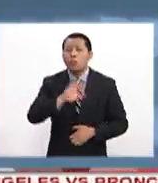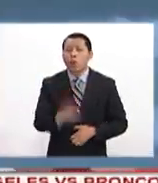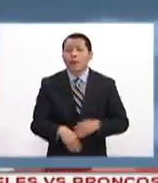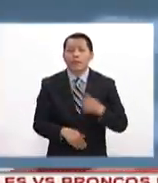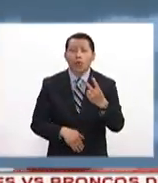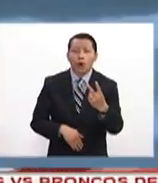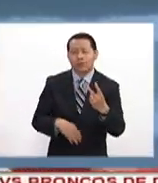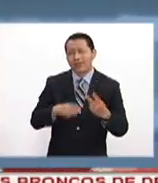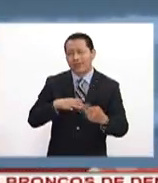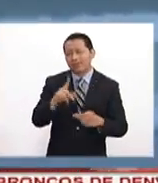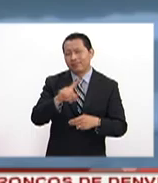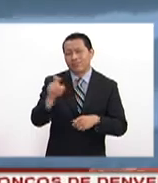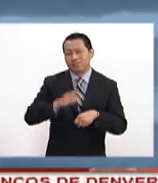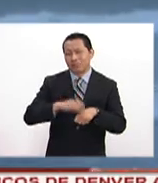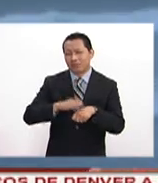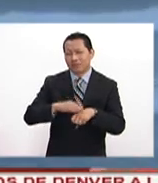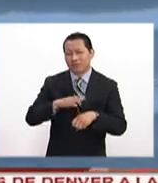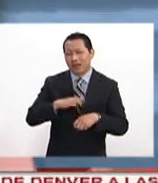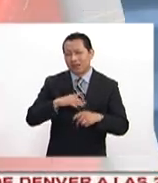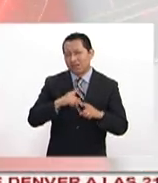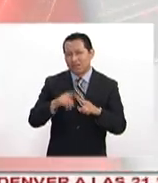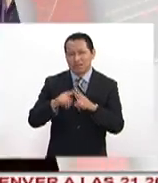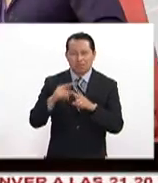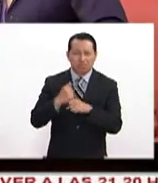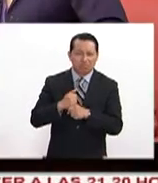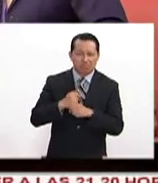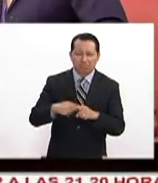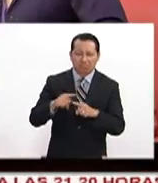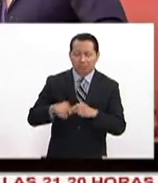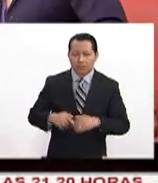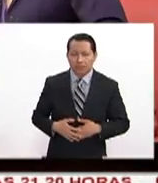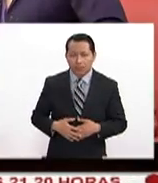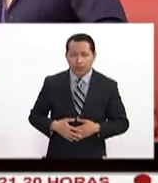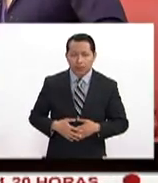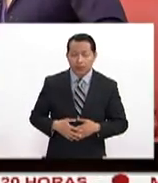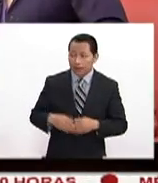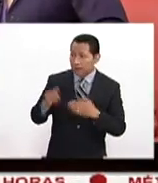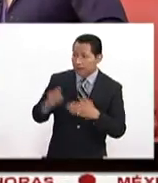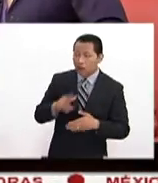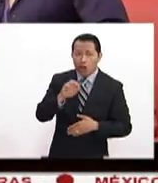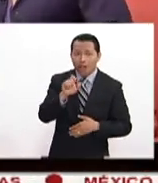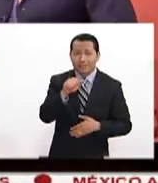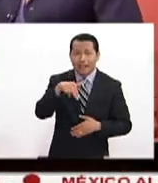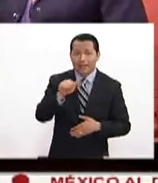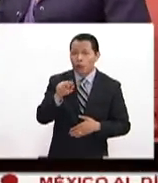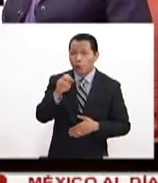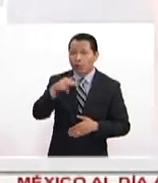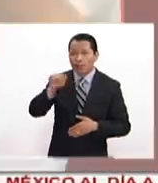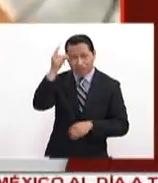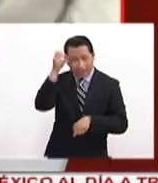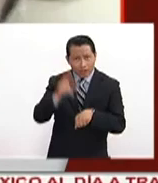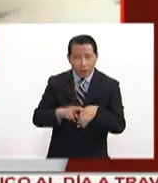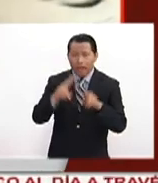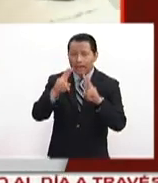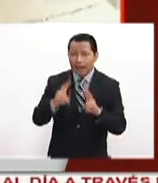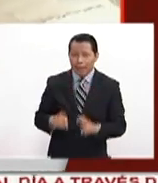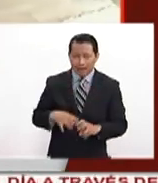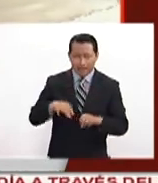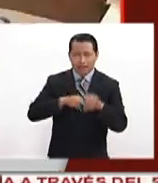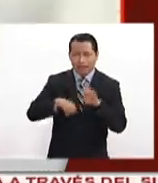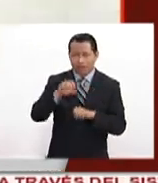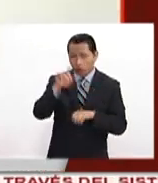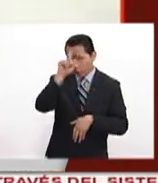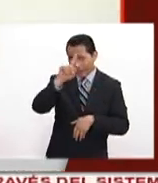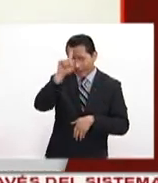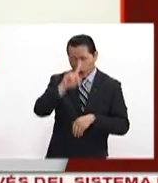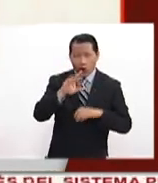y cientos resultaron afectadas. En el estudio, Roxana Núñez Siller, directora de Asuntos Corporativos del